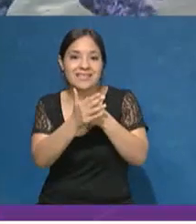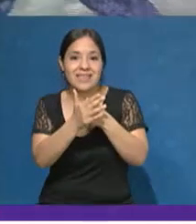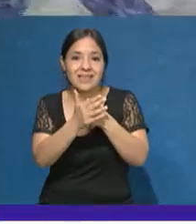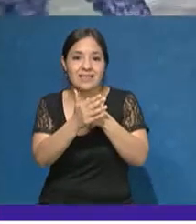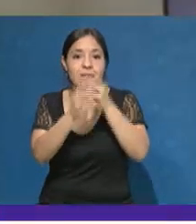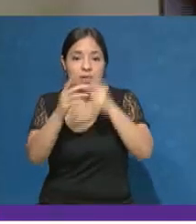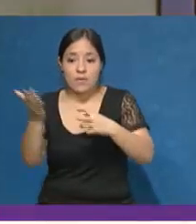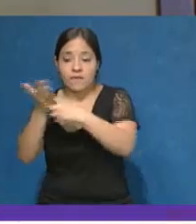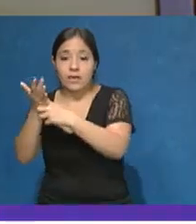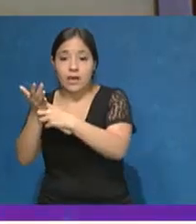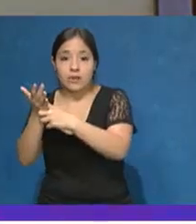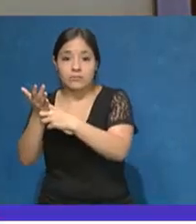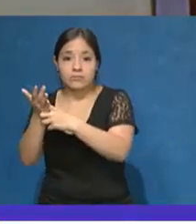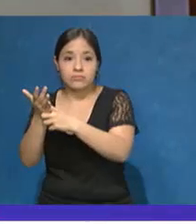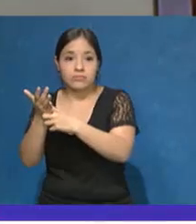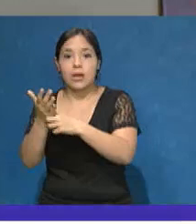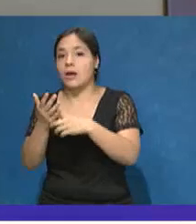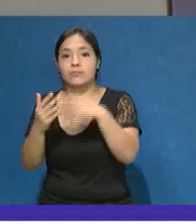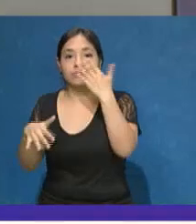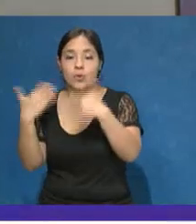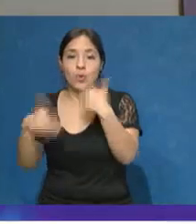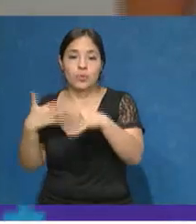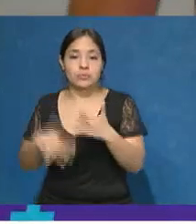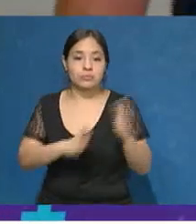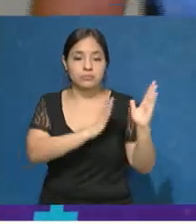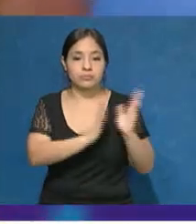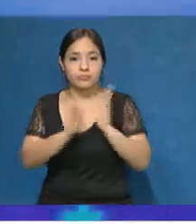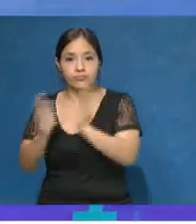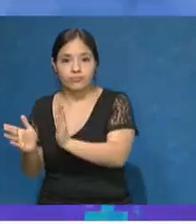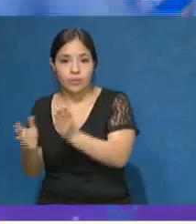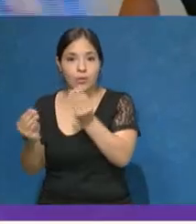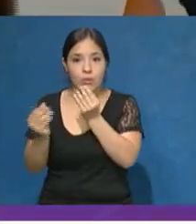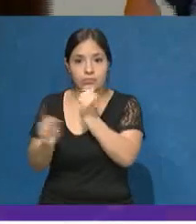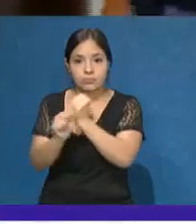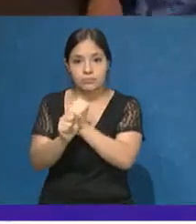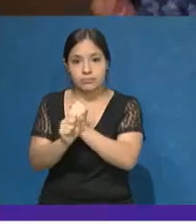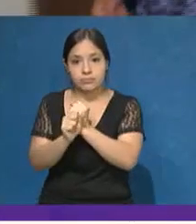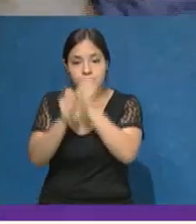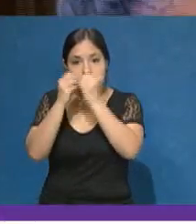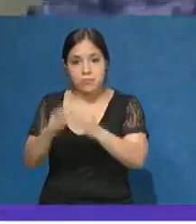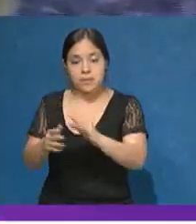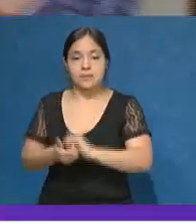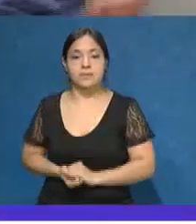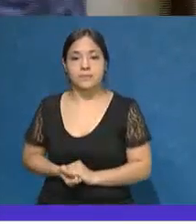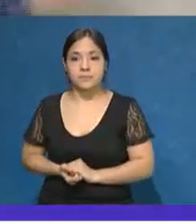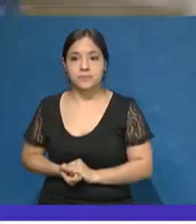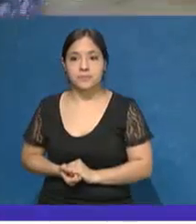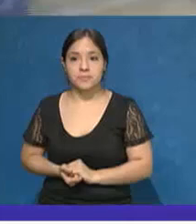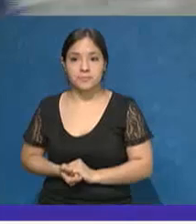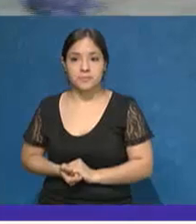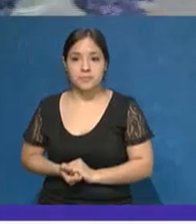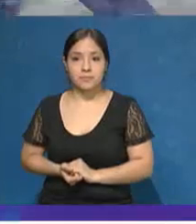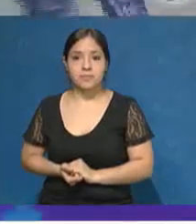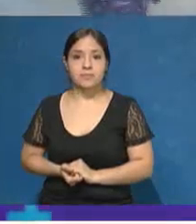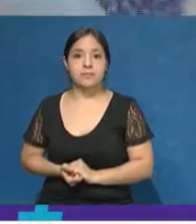lugar tomara las primeras medidas y bueno con la coordinación entre la unidad fiscal no va a ser ayudante fiscal